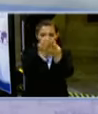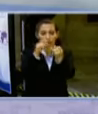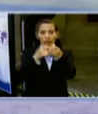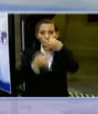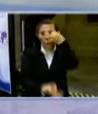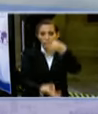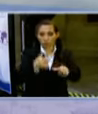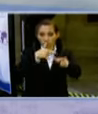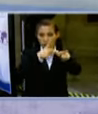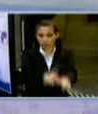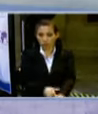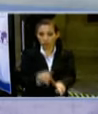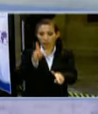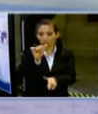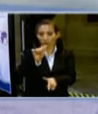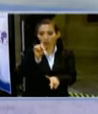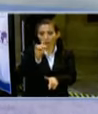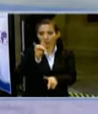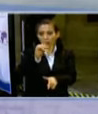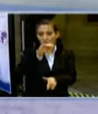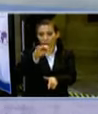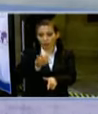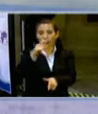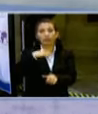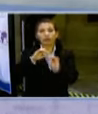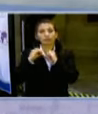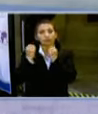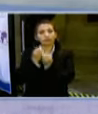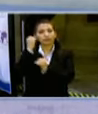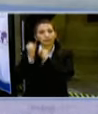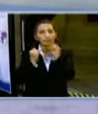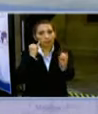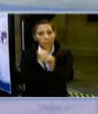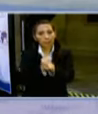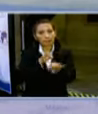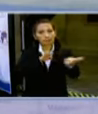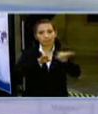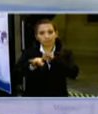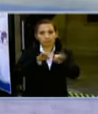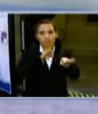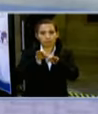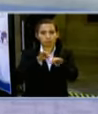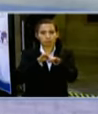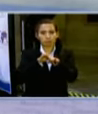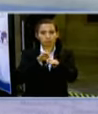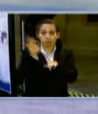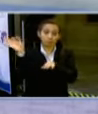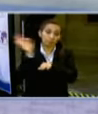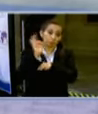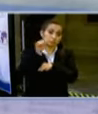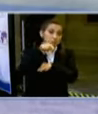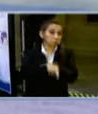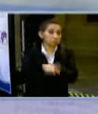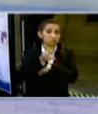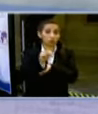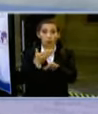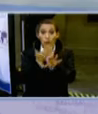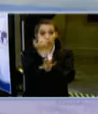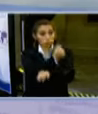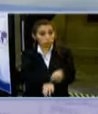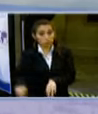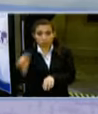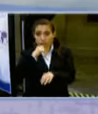Corte Permanente de Arbitraje y a la Organización Internacional del Trabajo, que posiblemente no sean tan